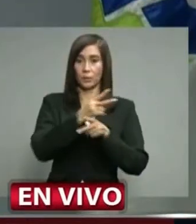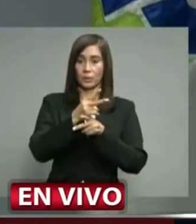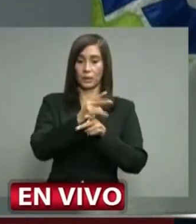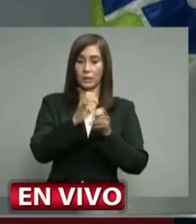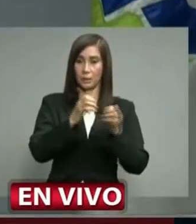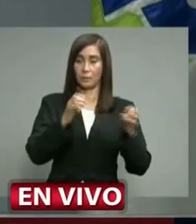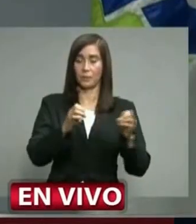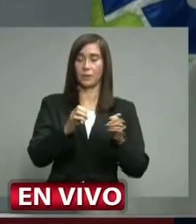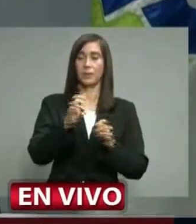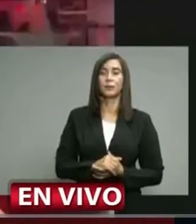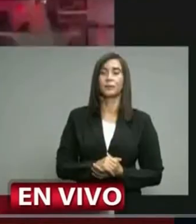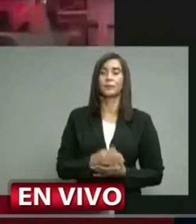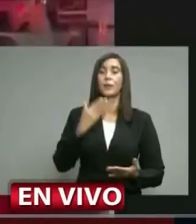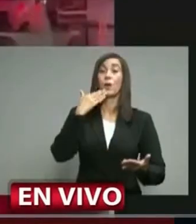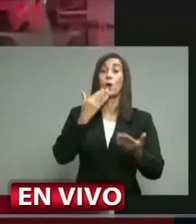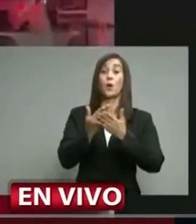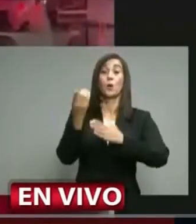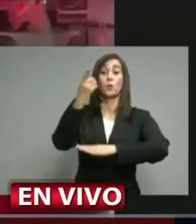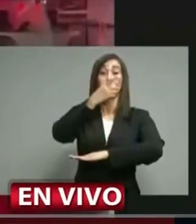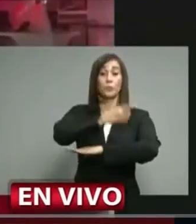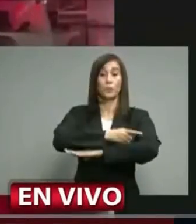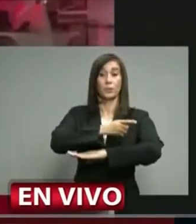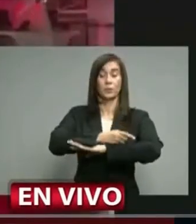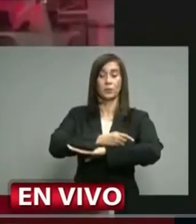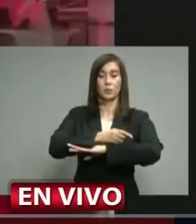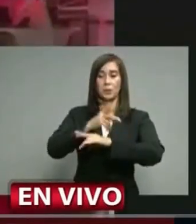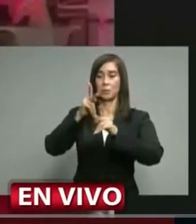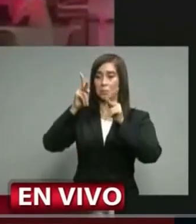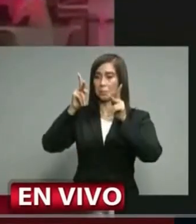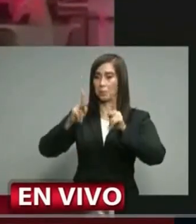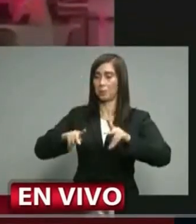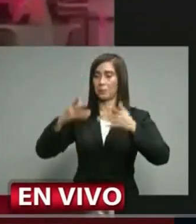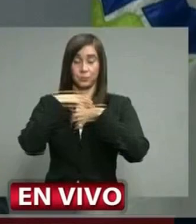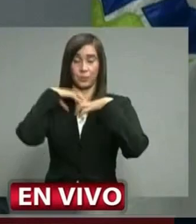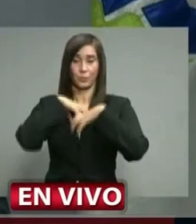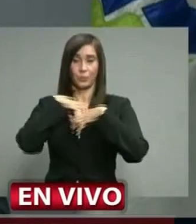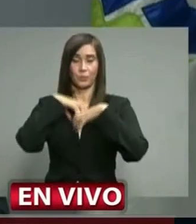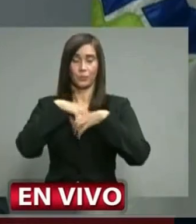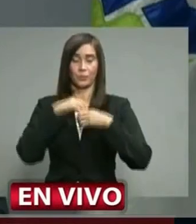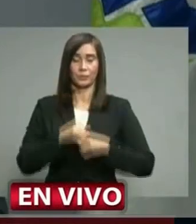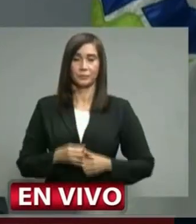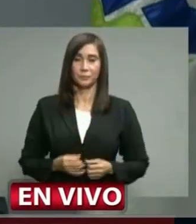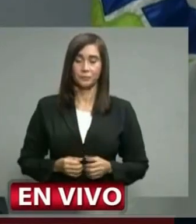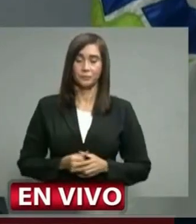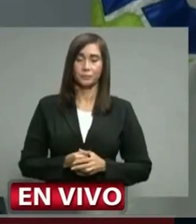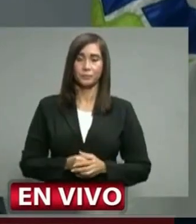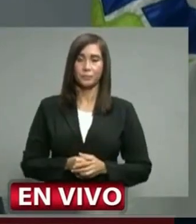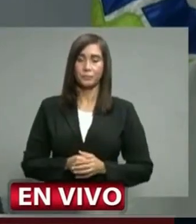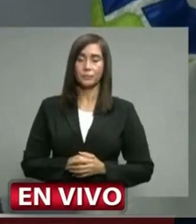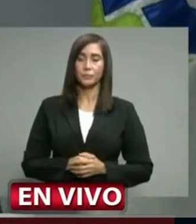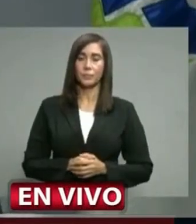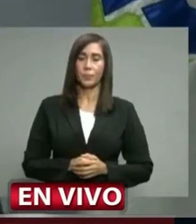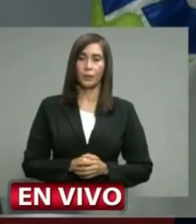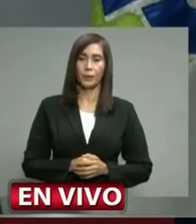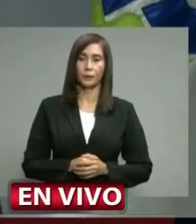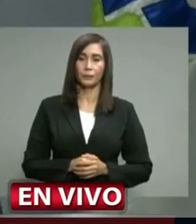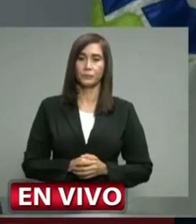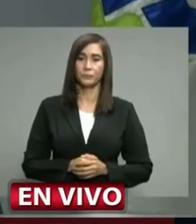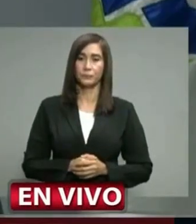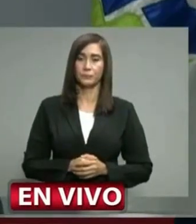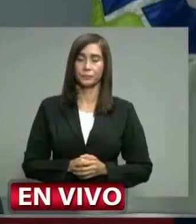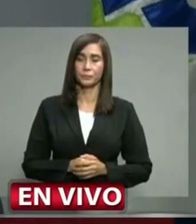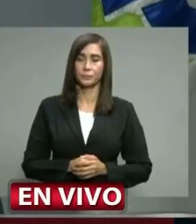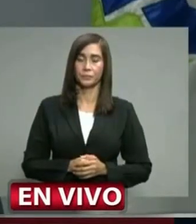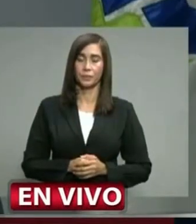de un 43%. Abordado más de una vez sobre el plan del sistema de salud frente al relanzamiento progresivo de las